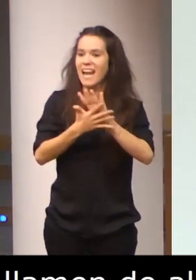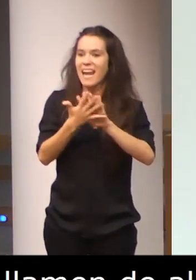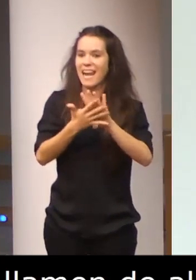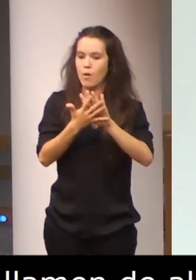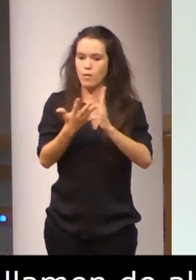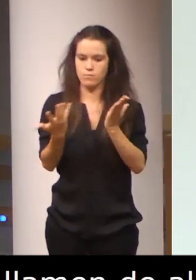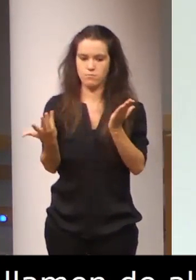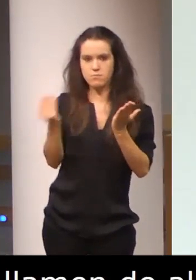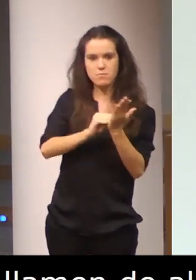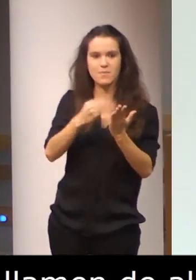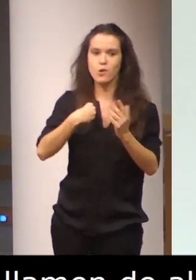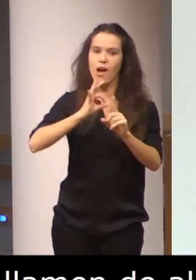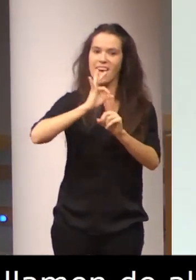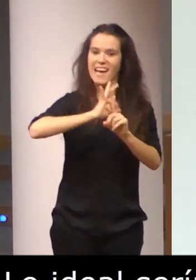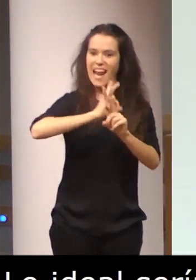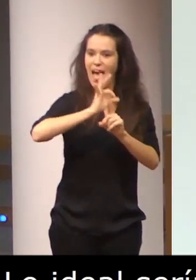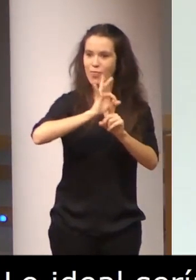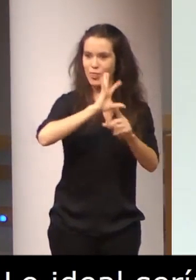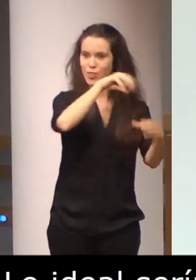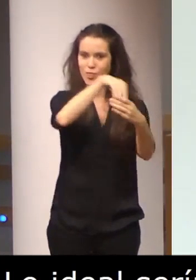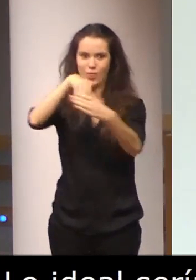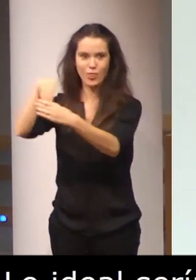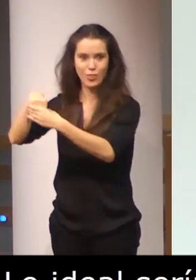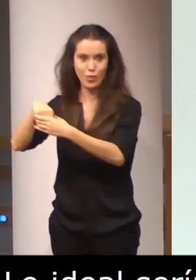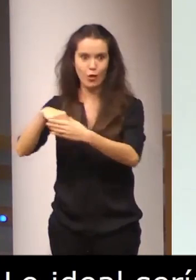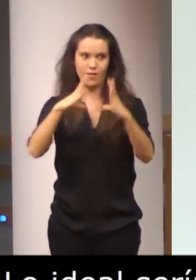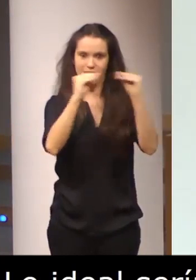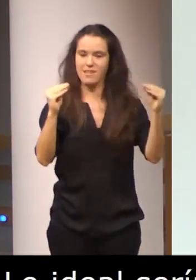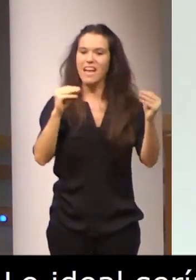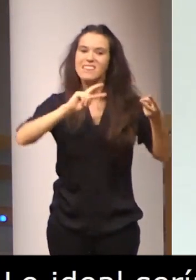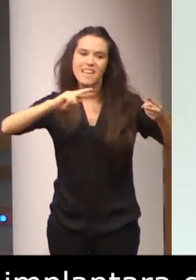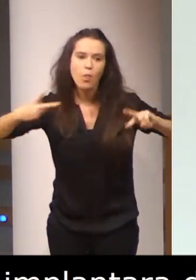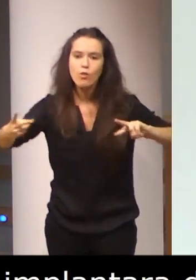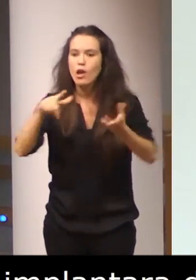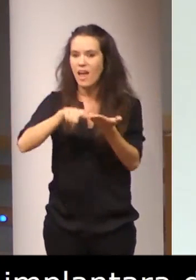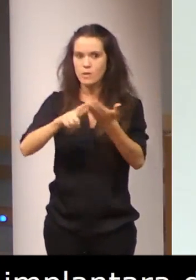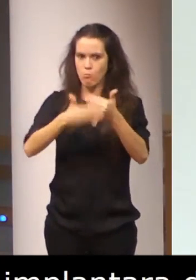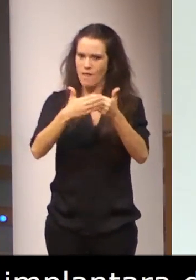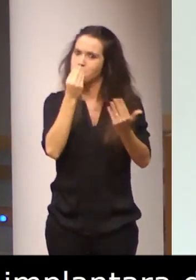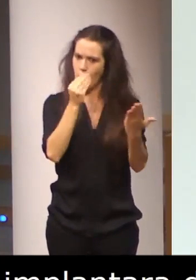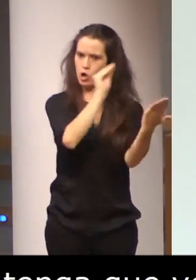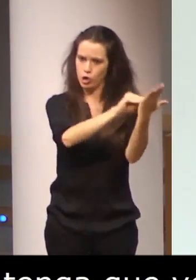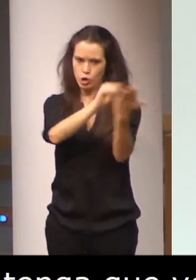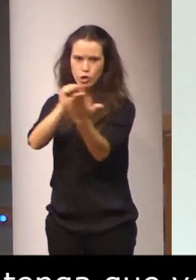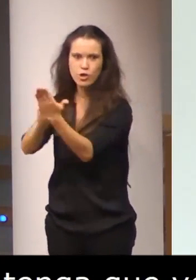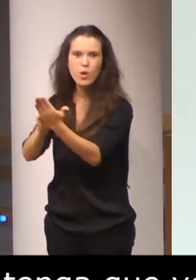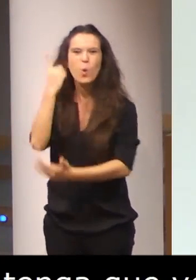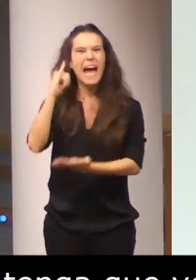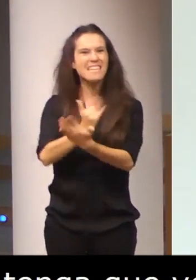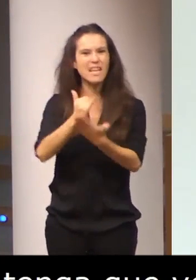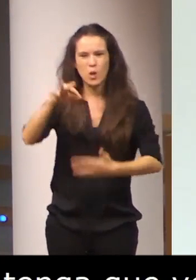implantara dentro de los grados que tengan que ver con traducción y lenguas modernas, y no como una asignatura